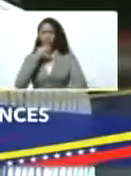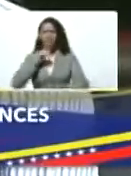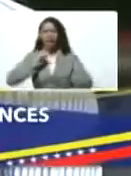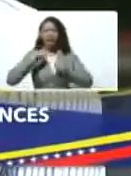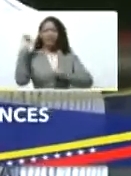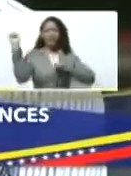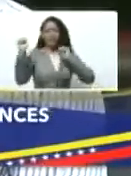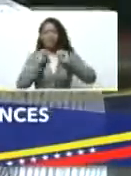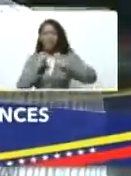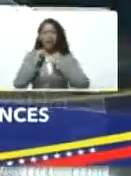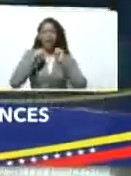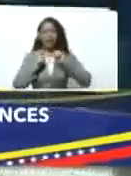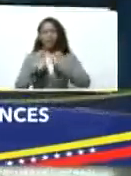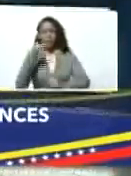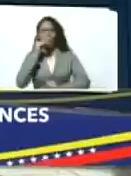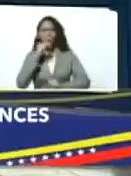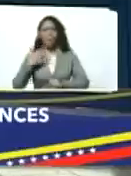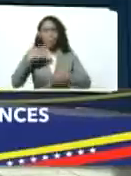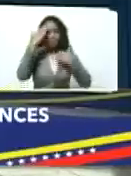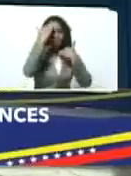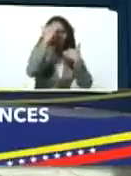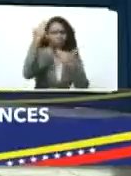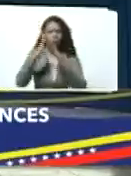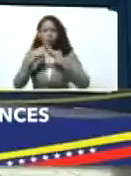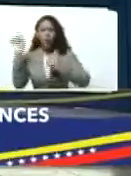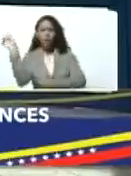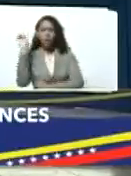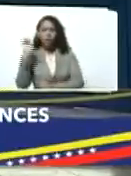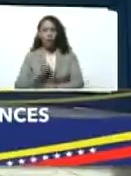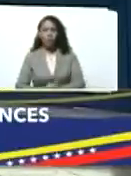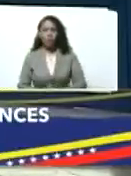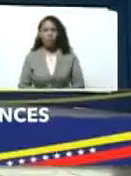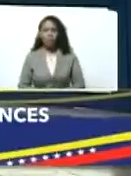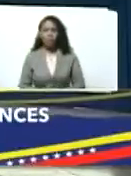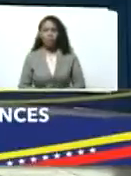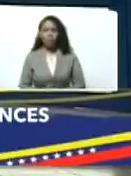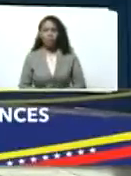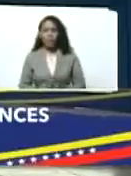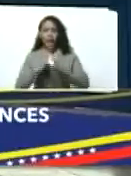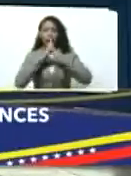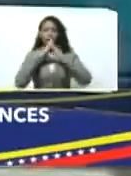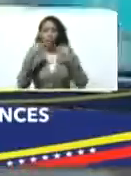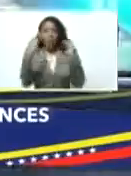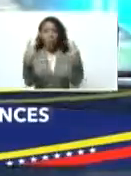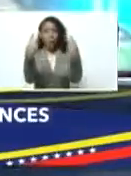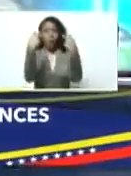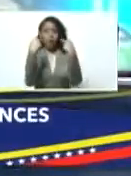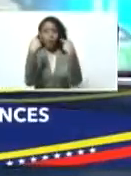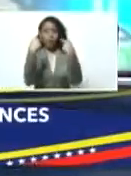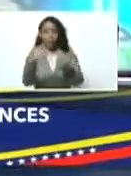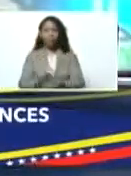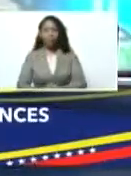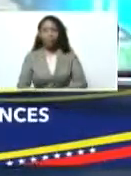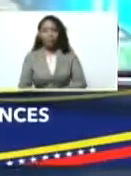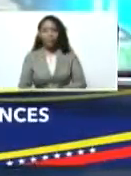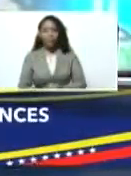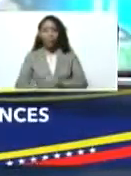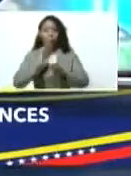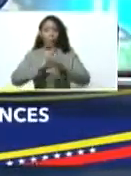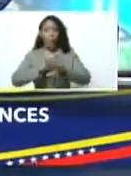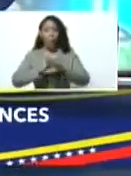salsa brava. Mi saludo a toda Venezuela y a todos los que nos ven por